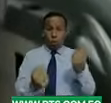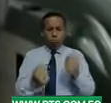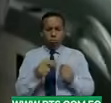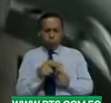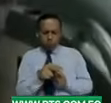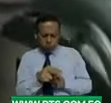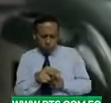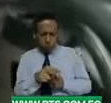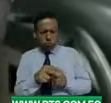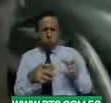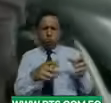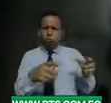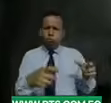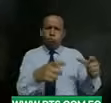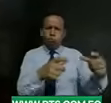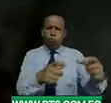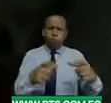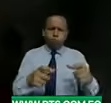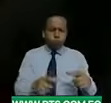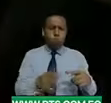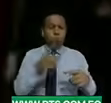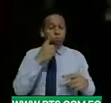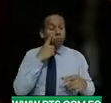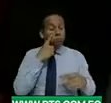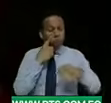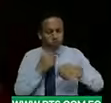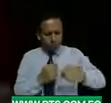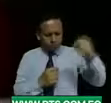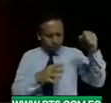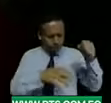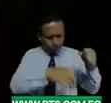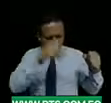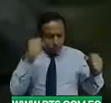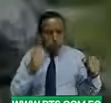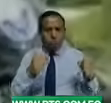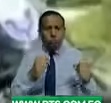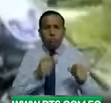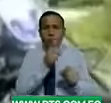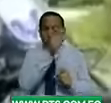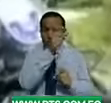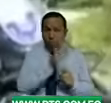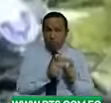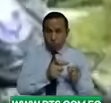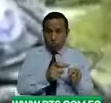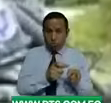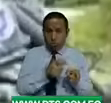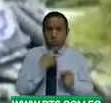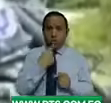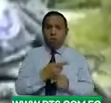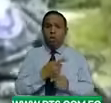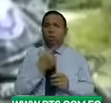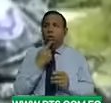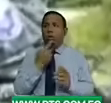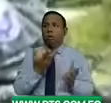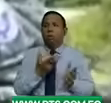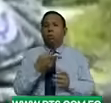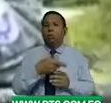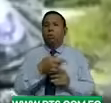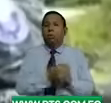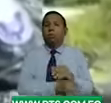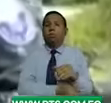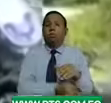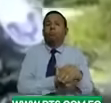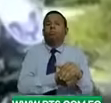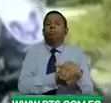Al abrirlas, guardaban pistolas. El ciudadano, pues, él dejó escondido en una de las bodegas,